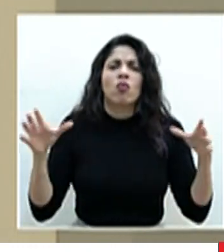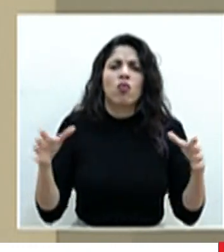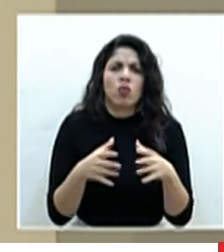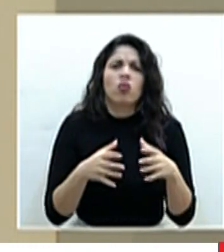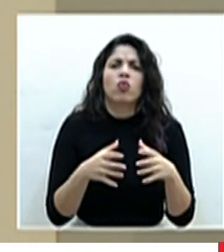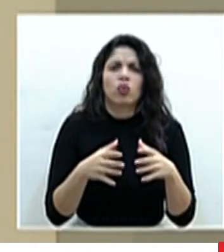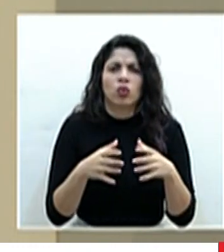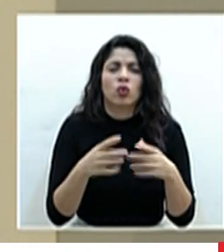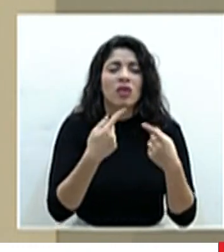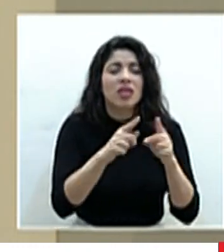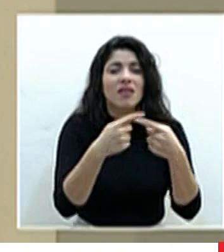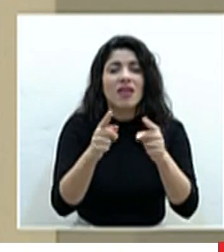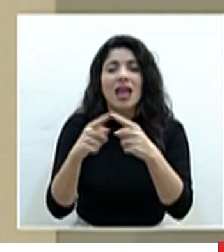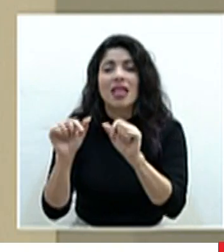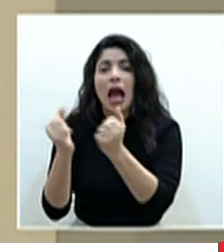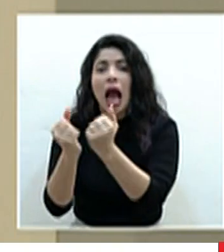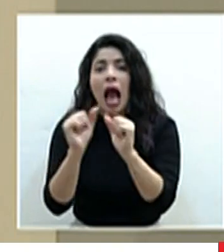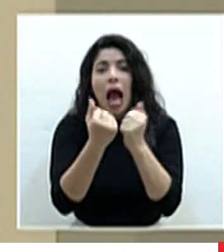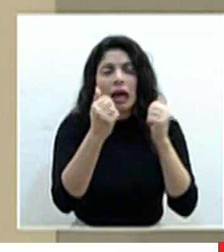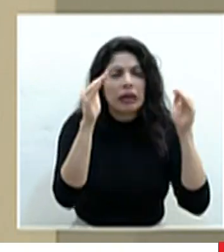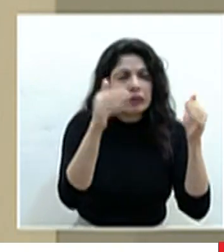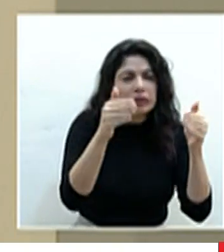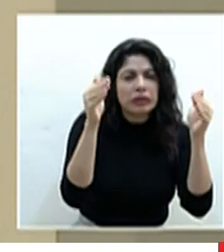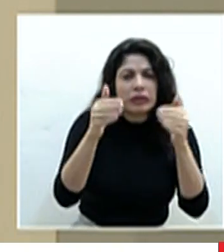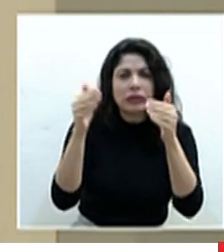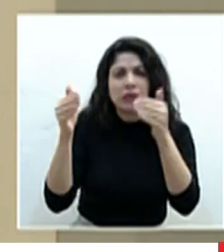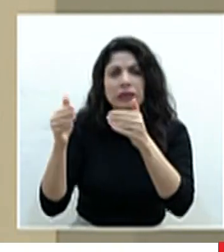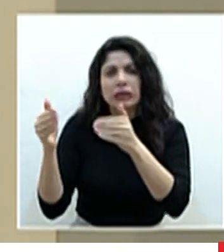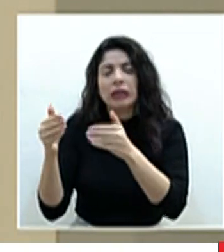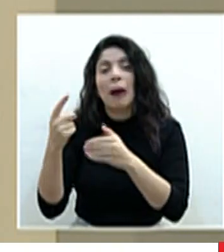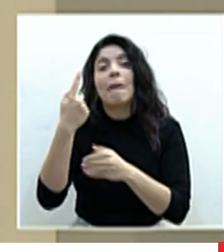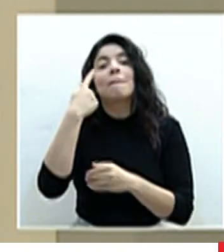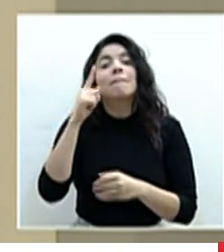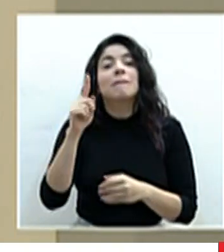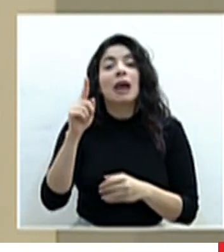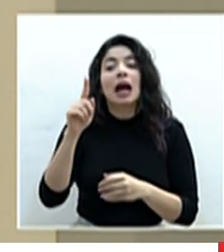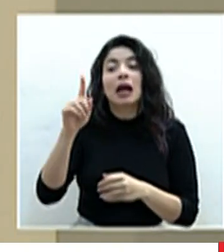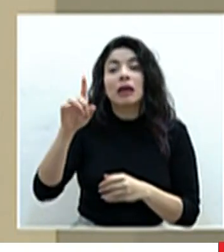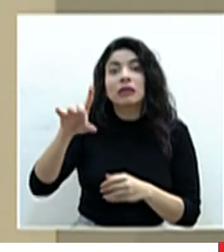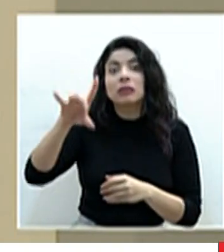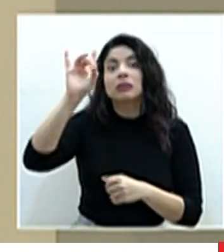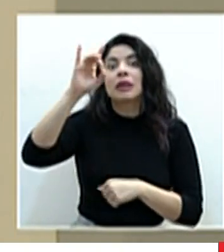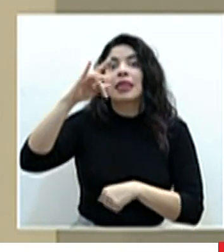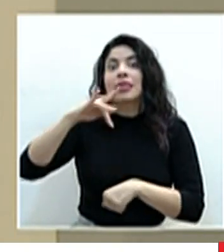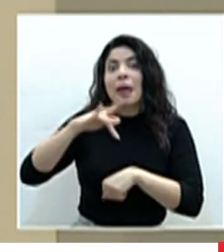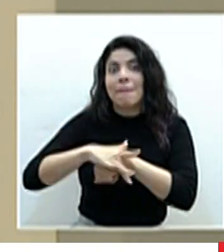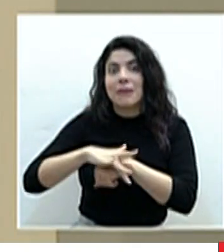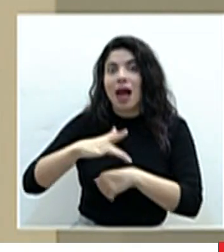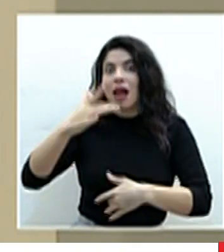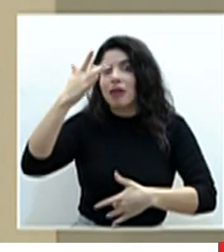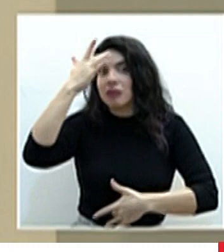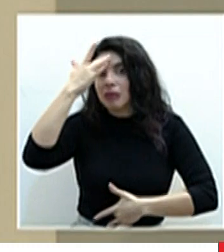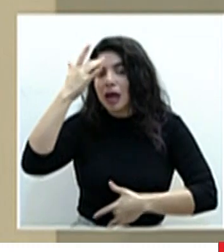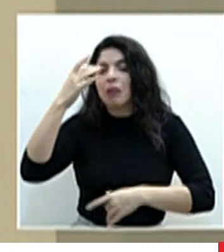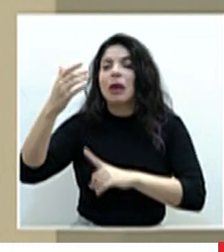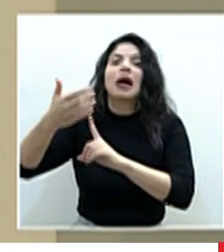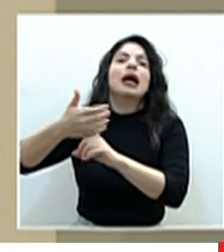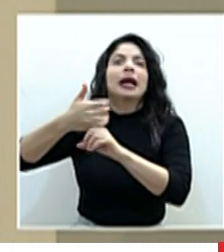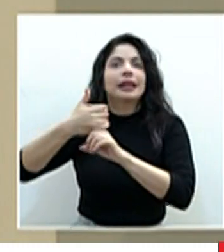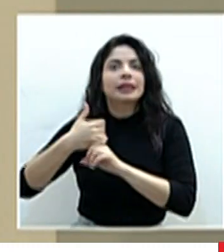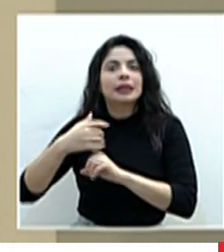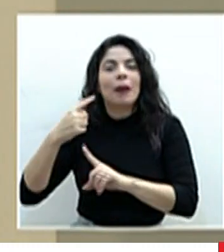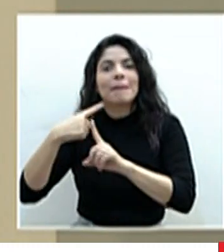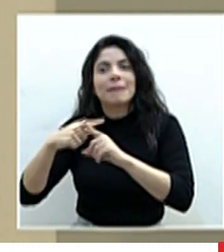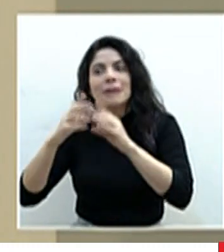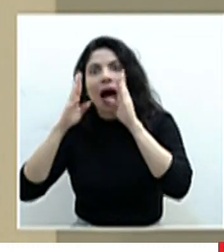enfocándonos en diversas áreas de acción para la detección oportuna de los casos, aislamiento, la